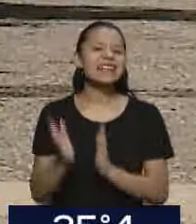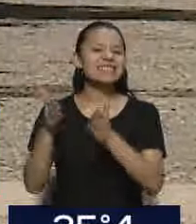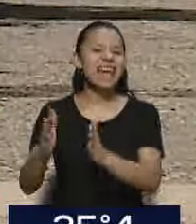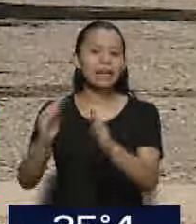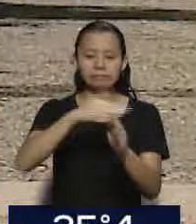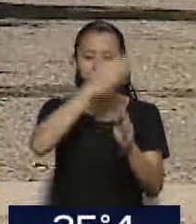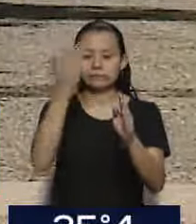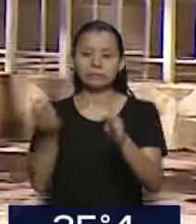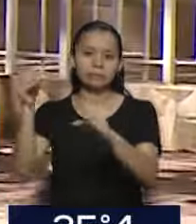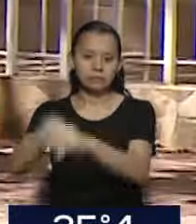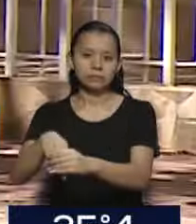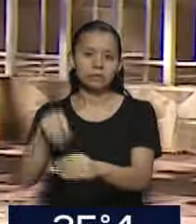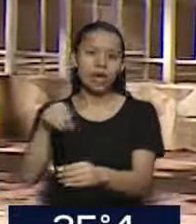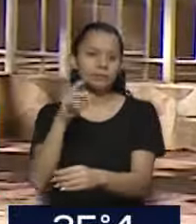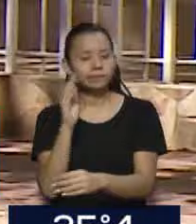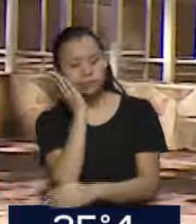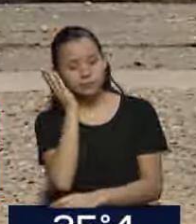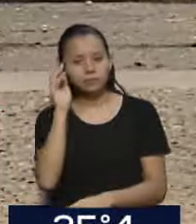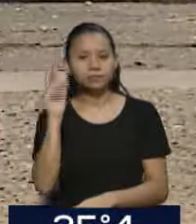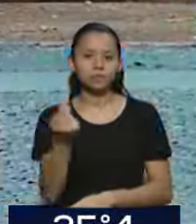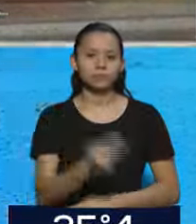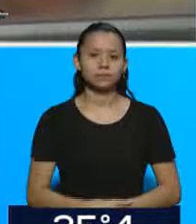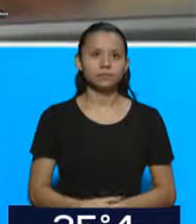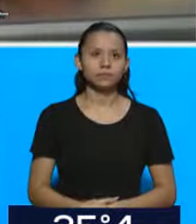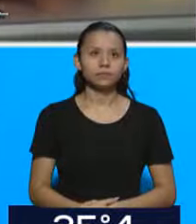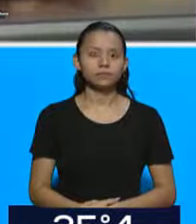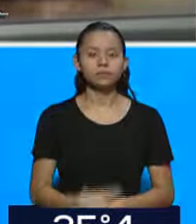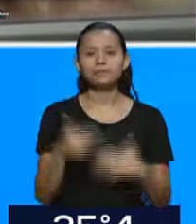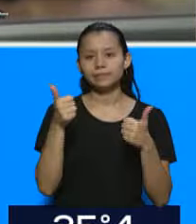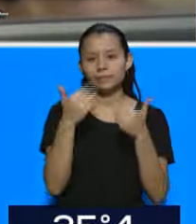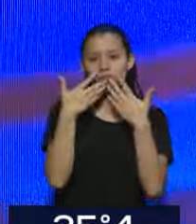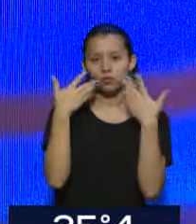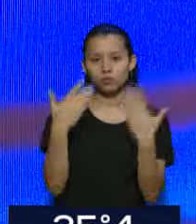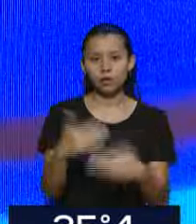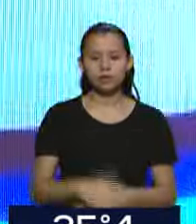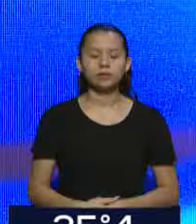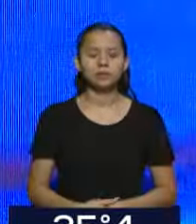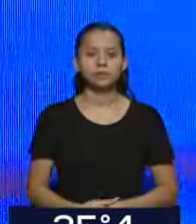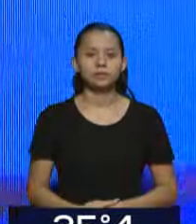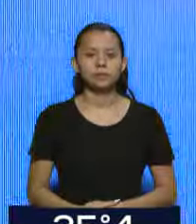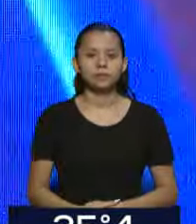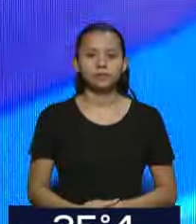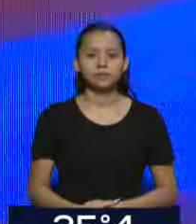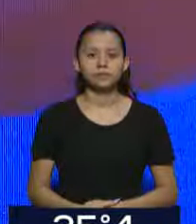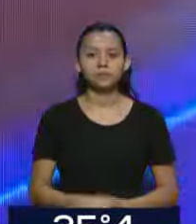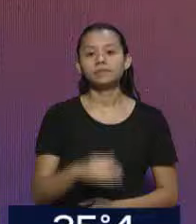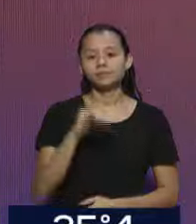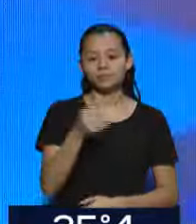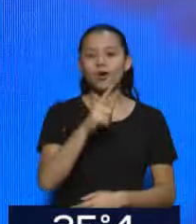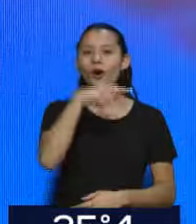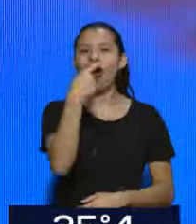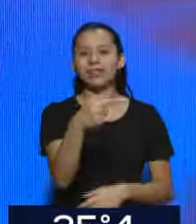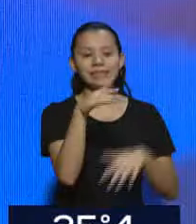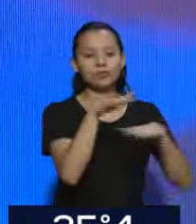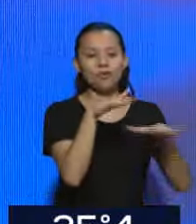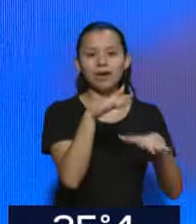quede inconsciente, ¿no? Muchísimas gracias, Antonella. Y nos vamos a quedar hablando de siniestros viales, porque